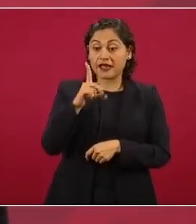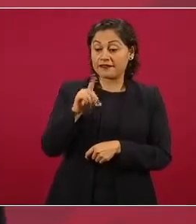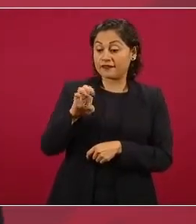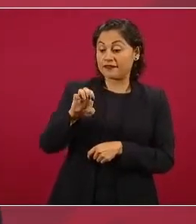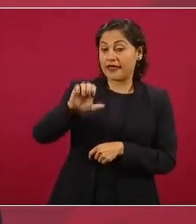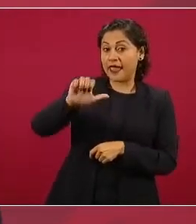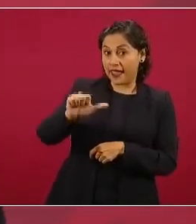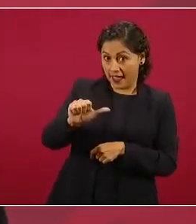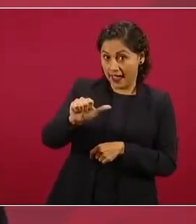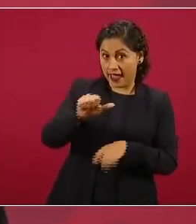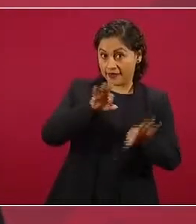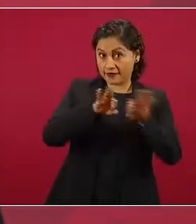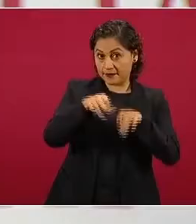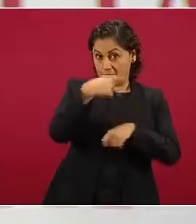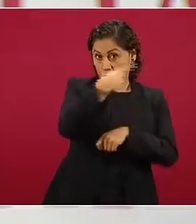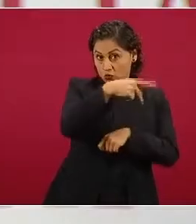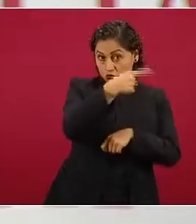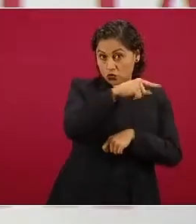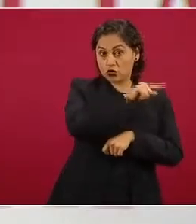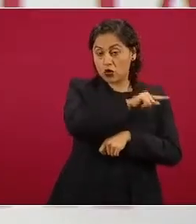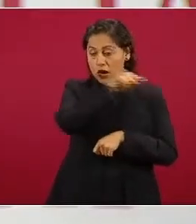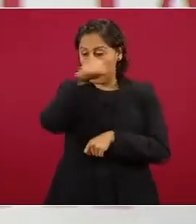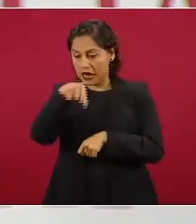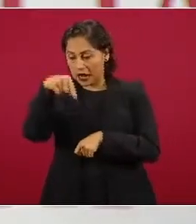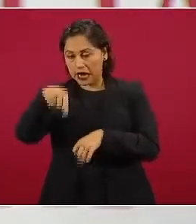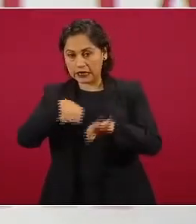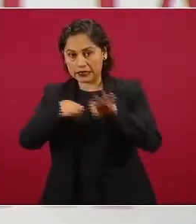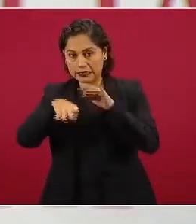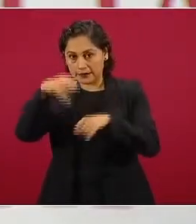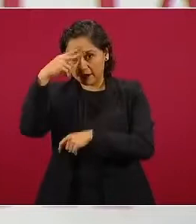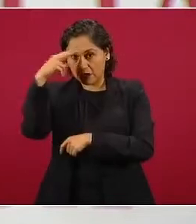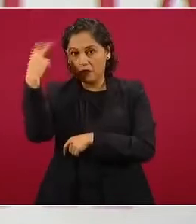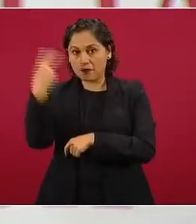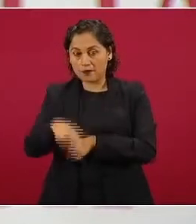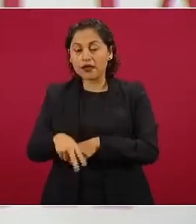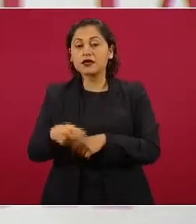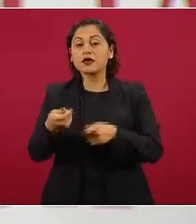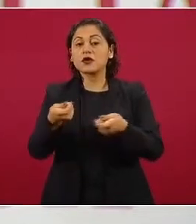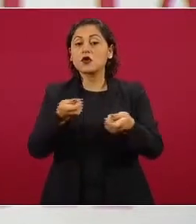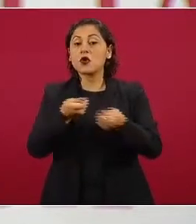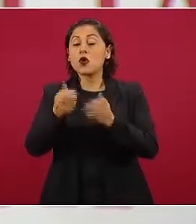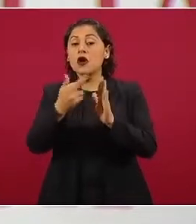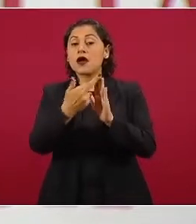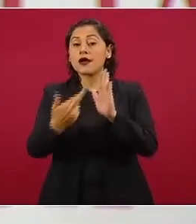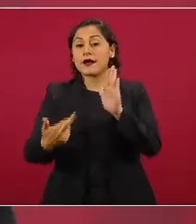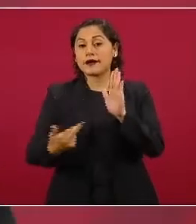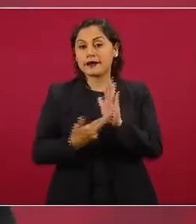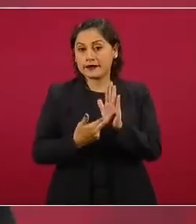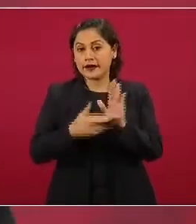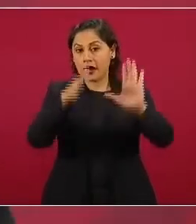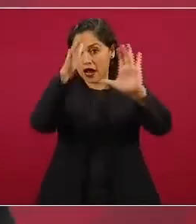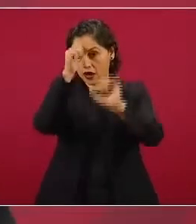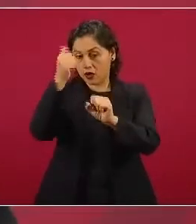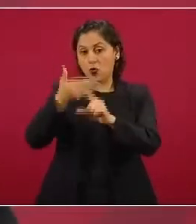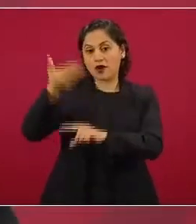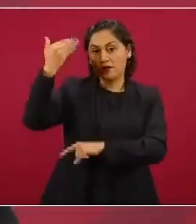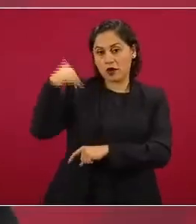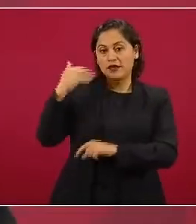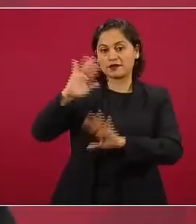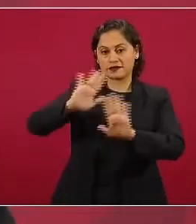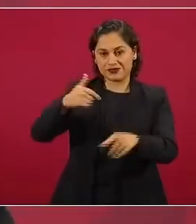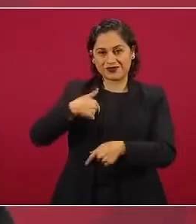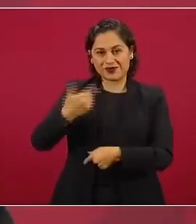México están reguladas por las disposiciones legales que ya comenté, acuerdos específicos, y están limitadas a